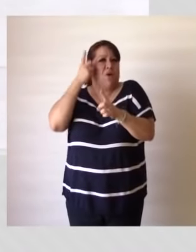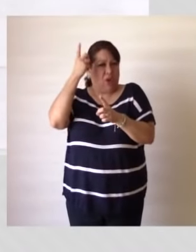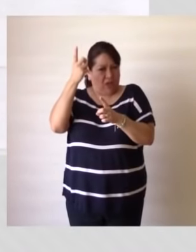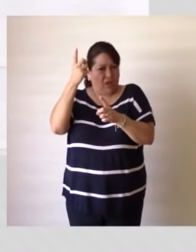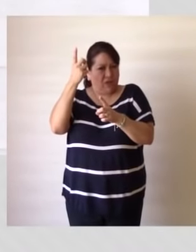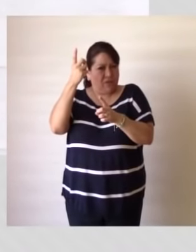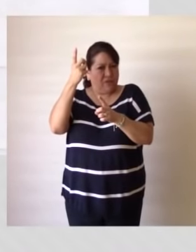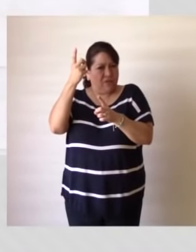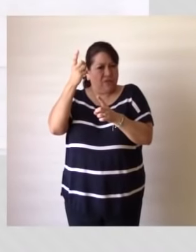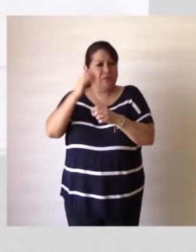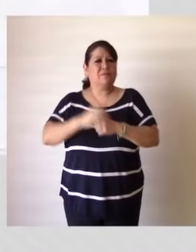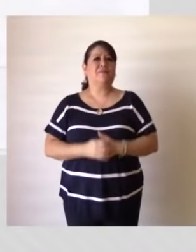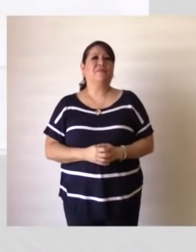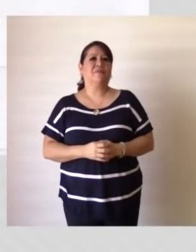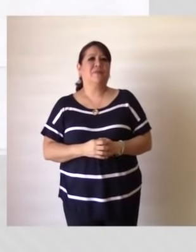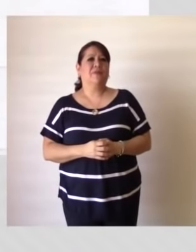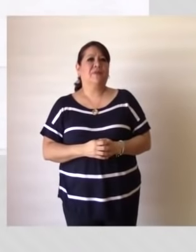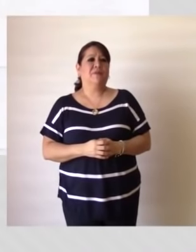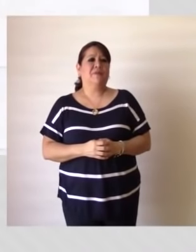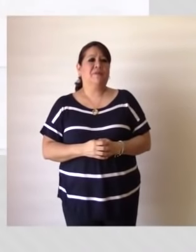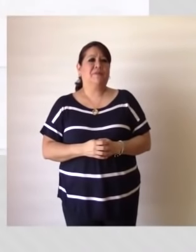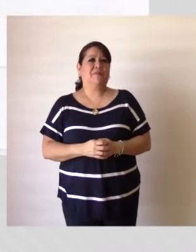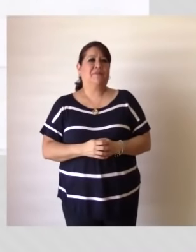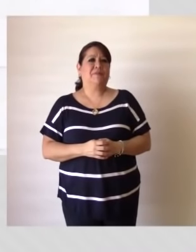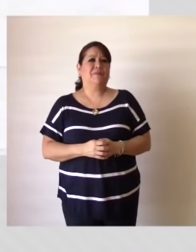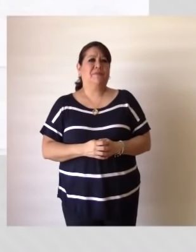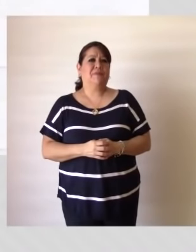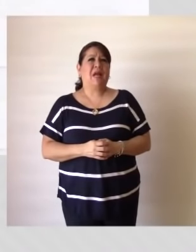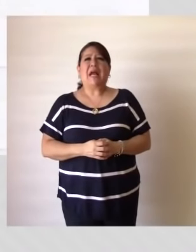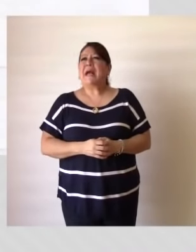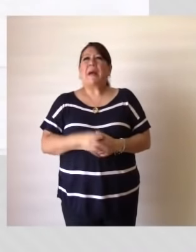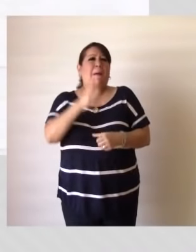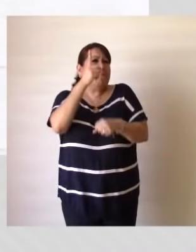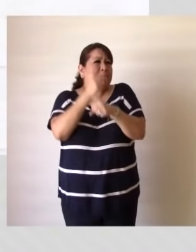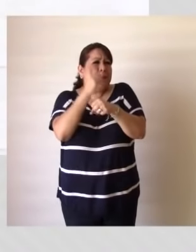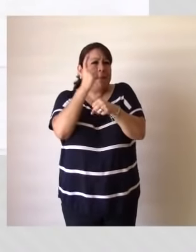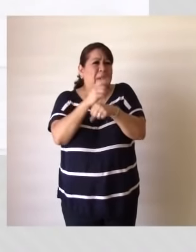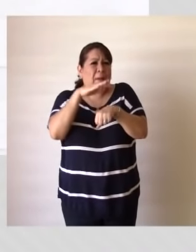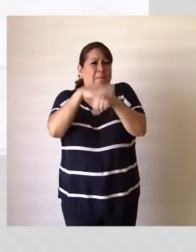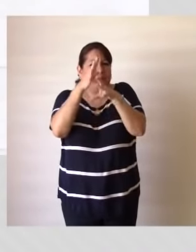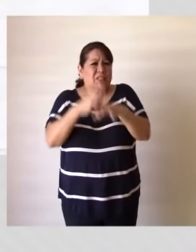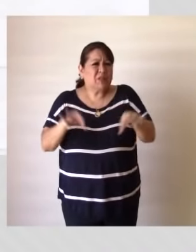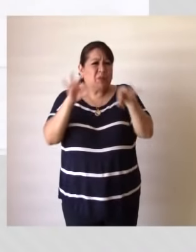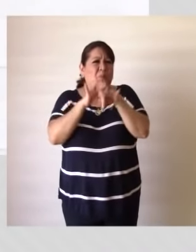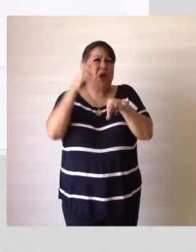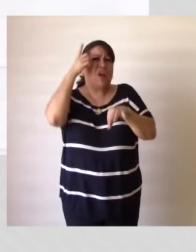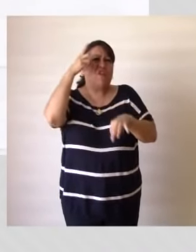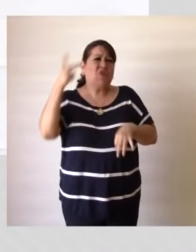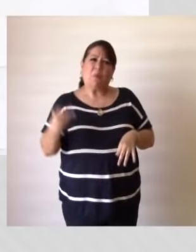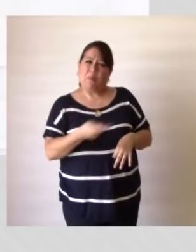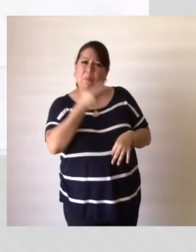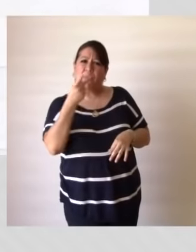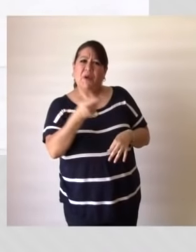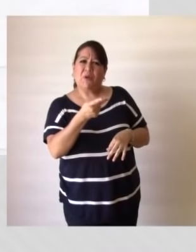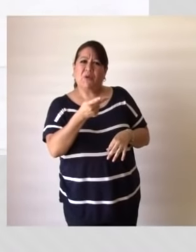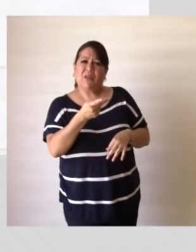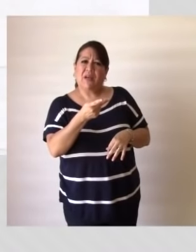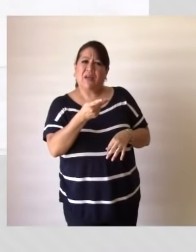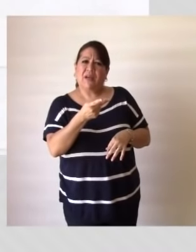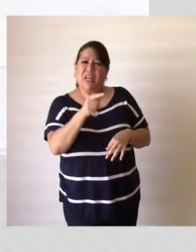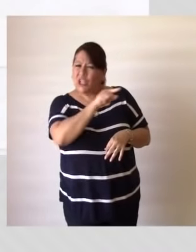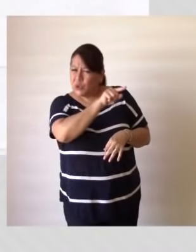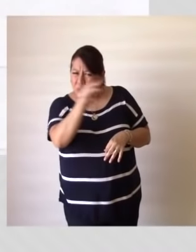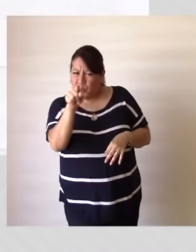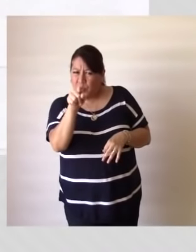principal cuestionamiento de dios hacia el liderazgo y hacia el pueblo en general es no me estás dando lo mejor no me estás ofreciendo